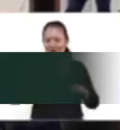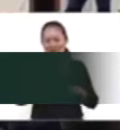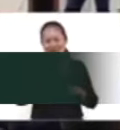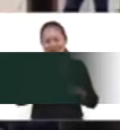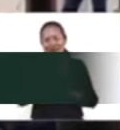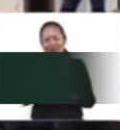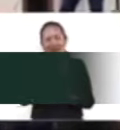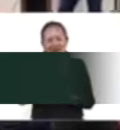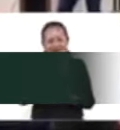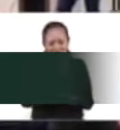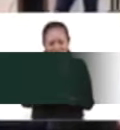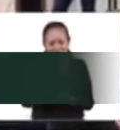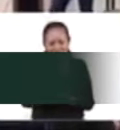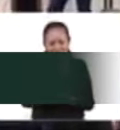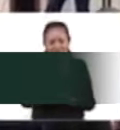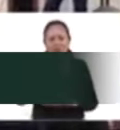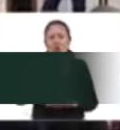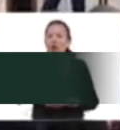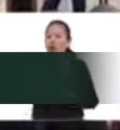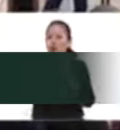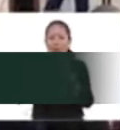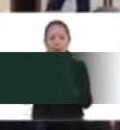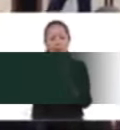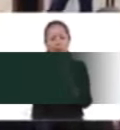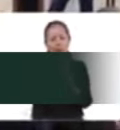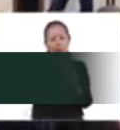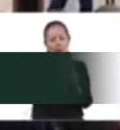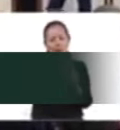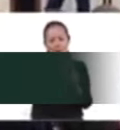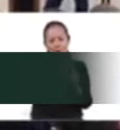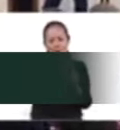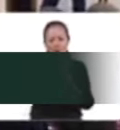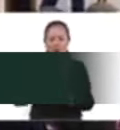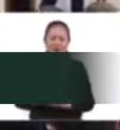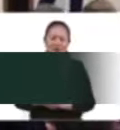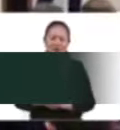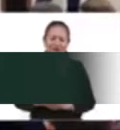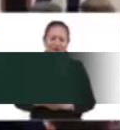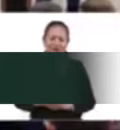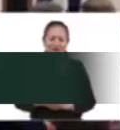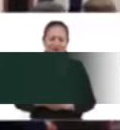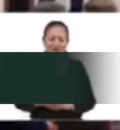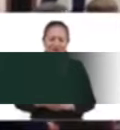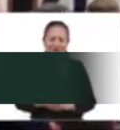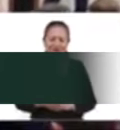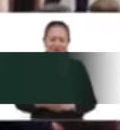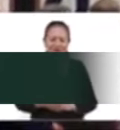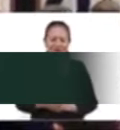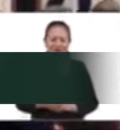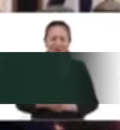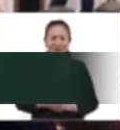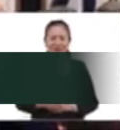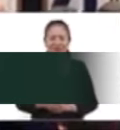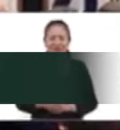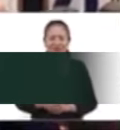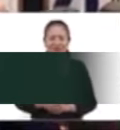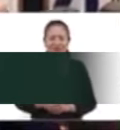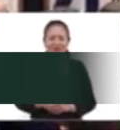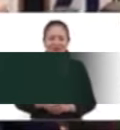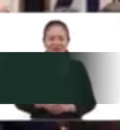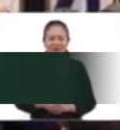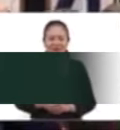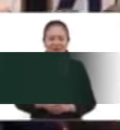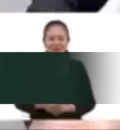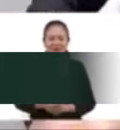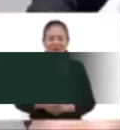que permiten recuperar recursos para poder generar inversiones. Y destacó que los precios del transporte público son